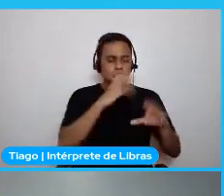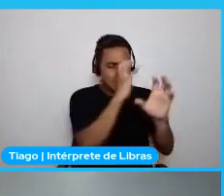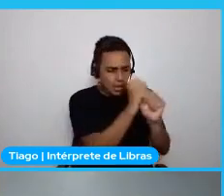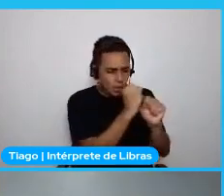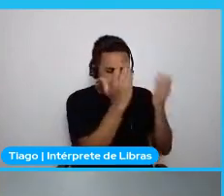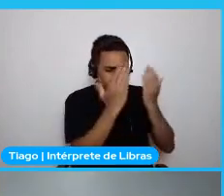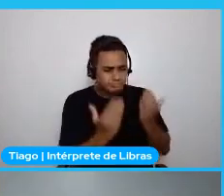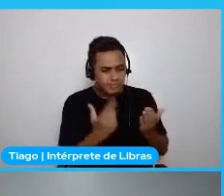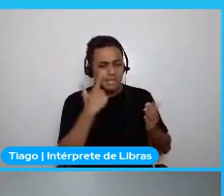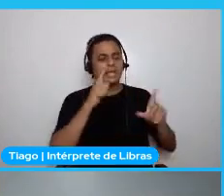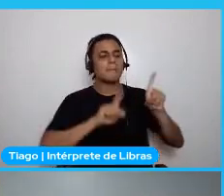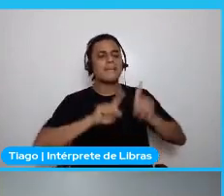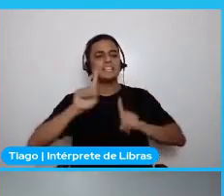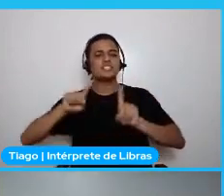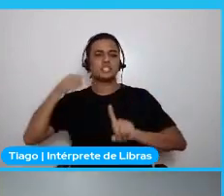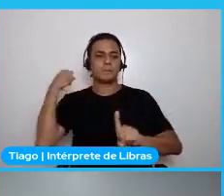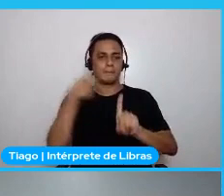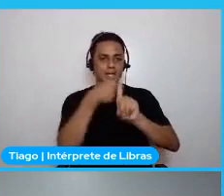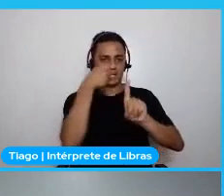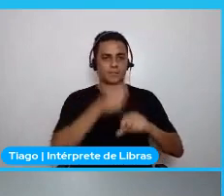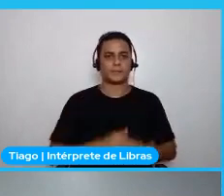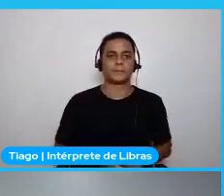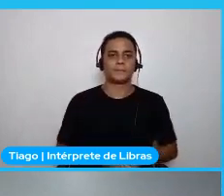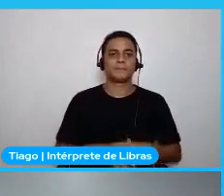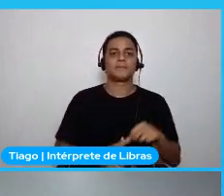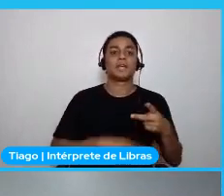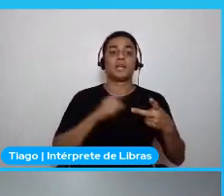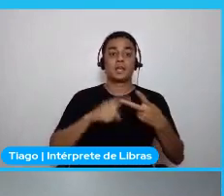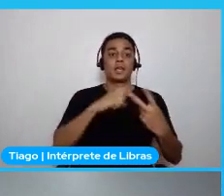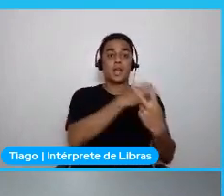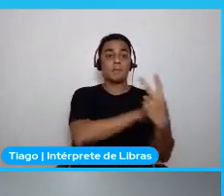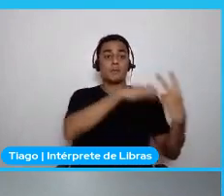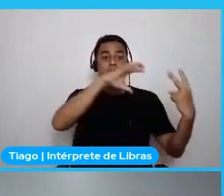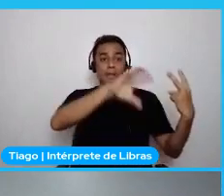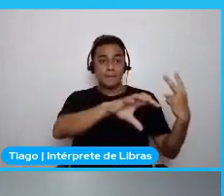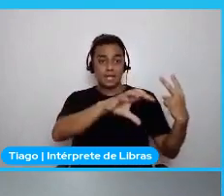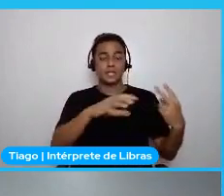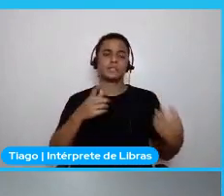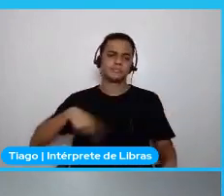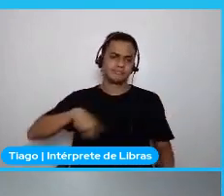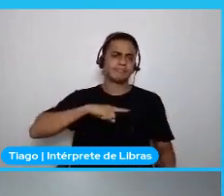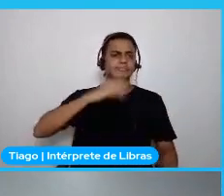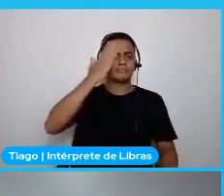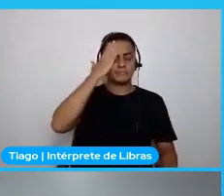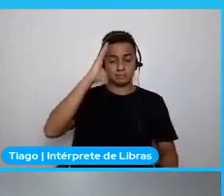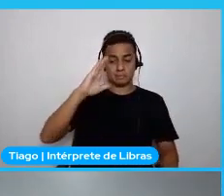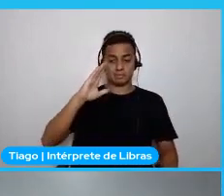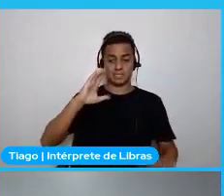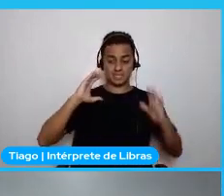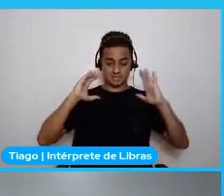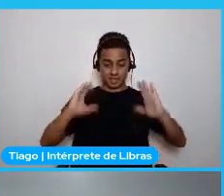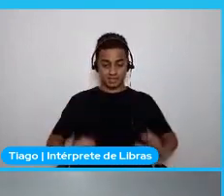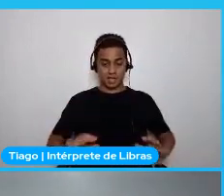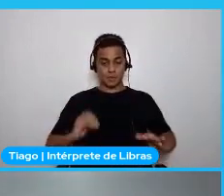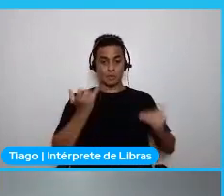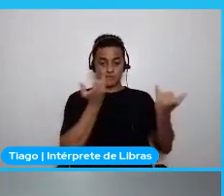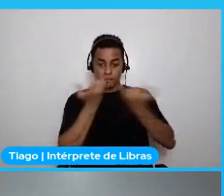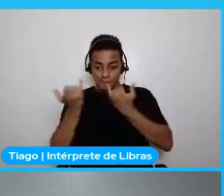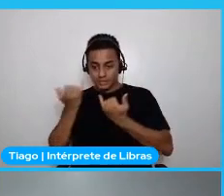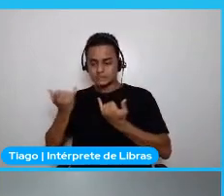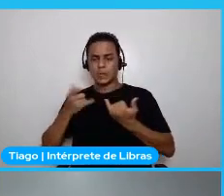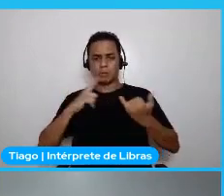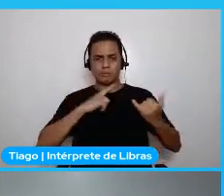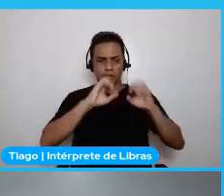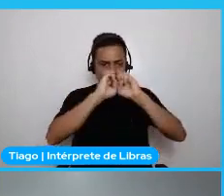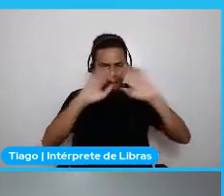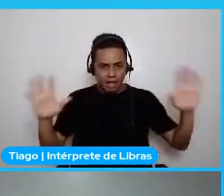impacto. Empoderamiento, pues como les decía también, los ciudadanos al tener acceso a esta información nos sentimos